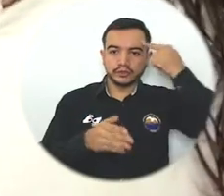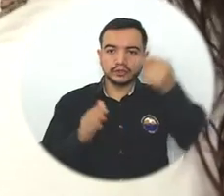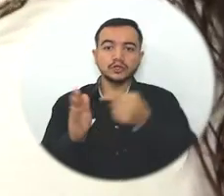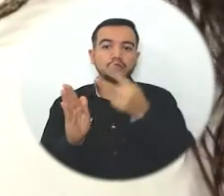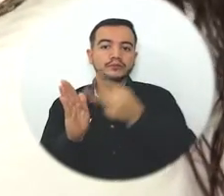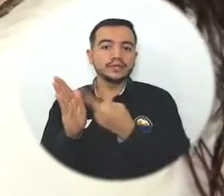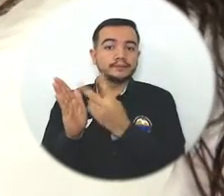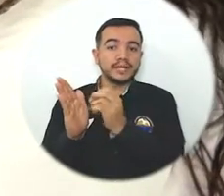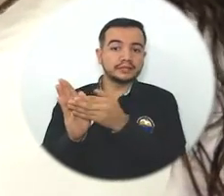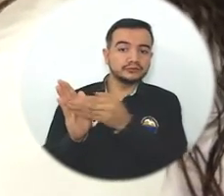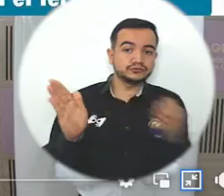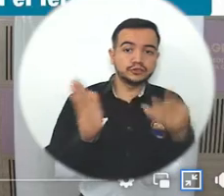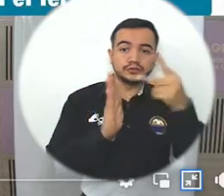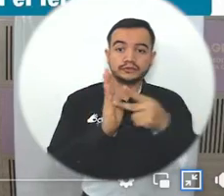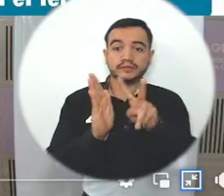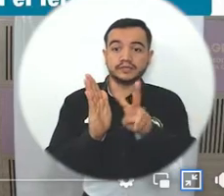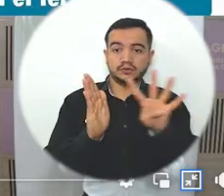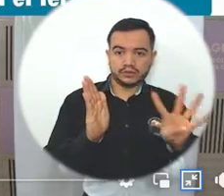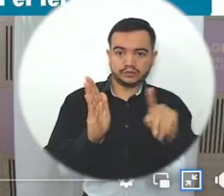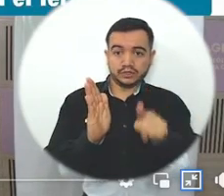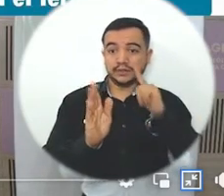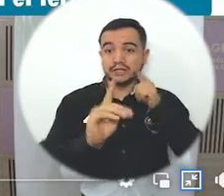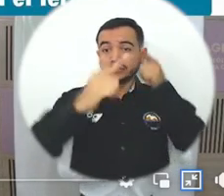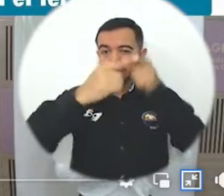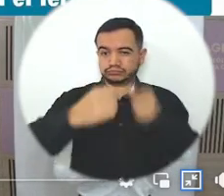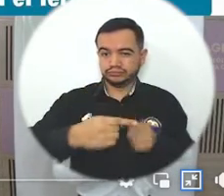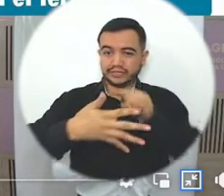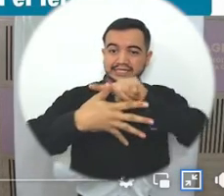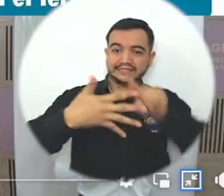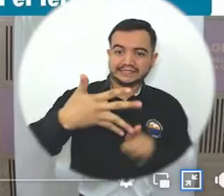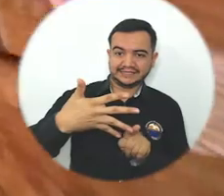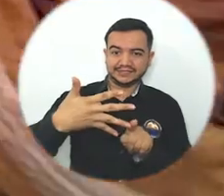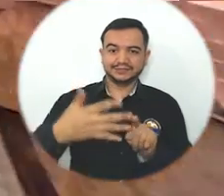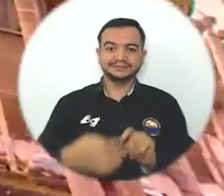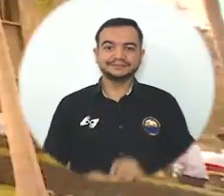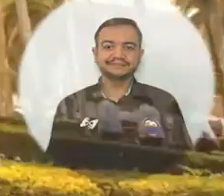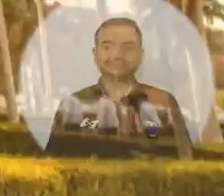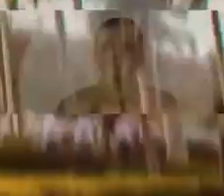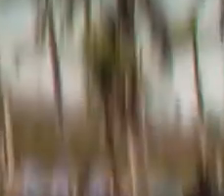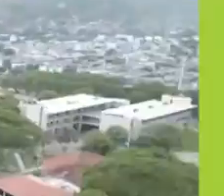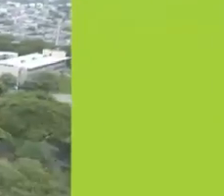los avances en los 5 propósitos del Plan de Desarrollo 2020-2030.